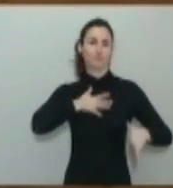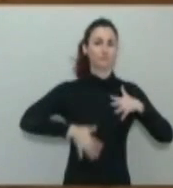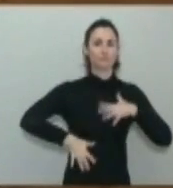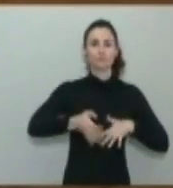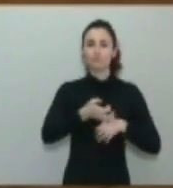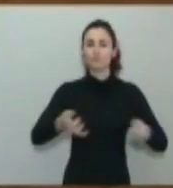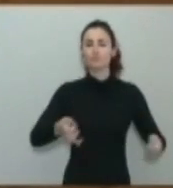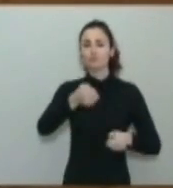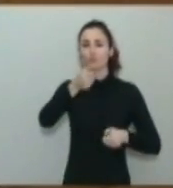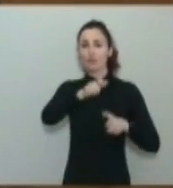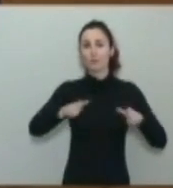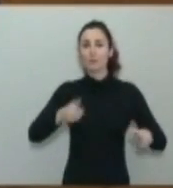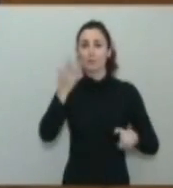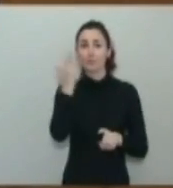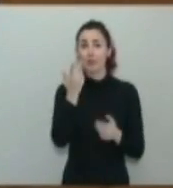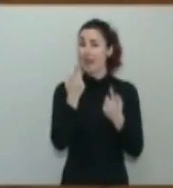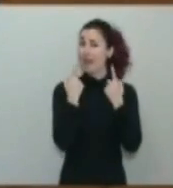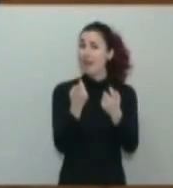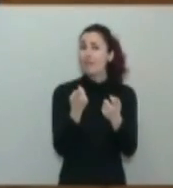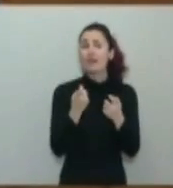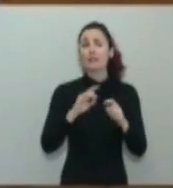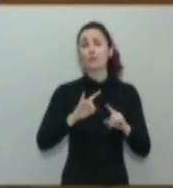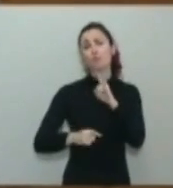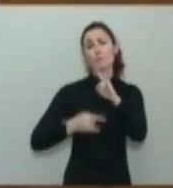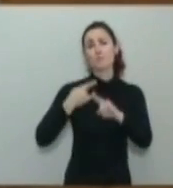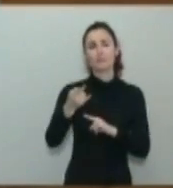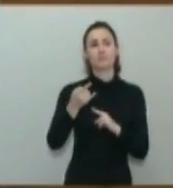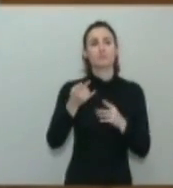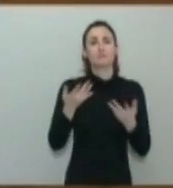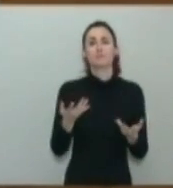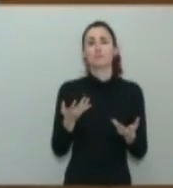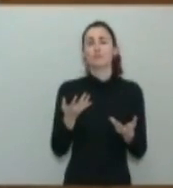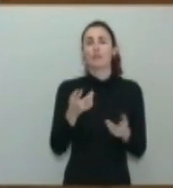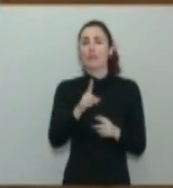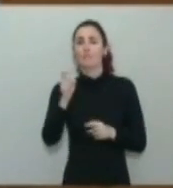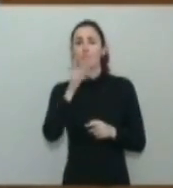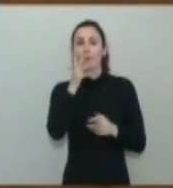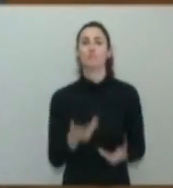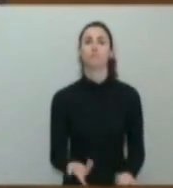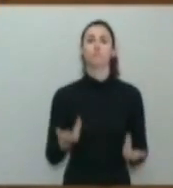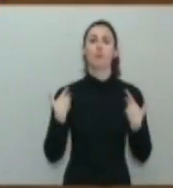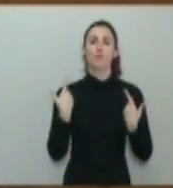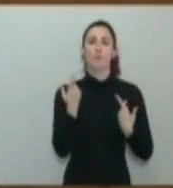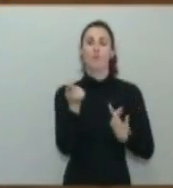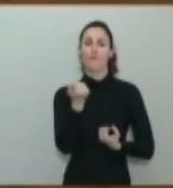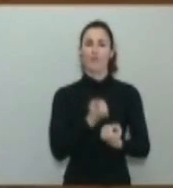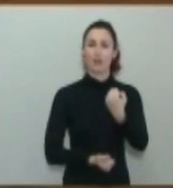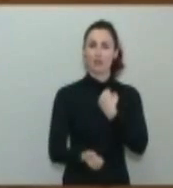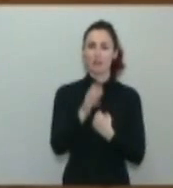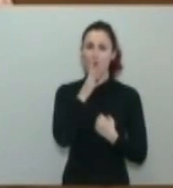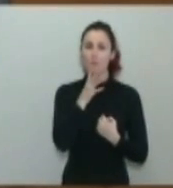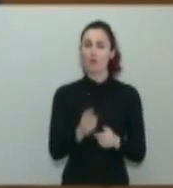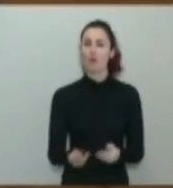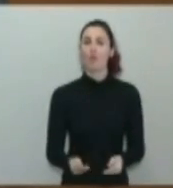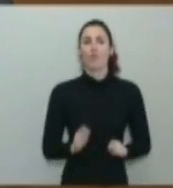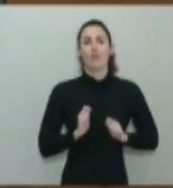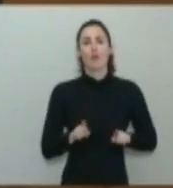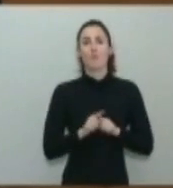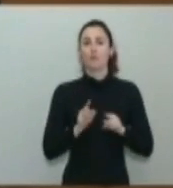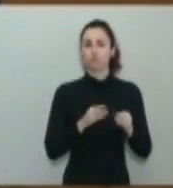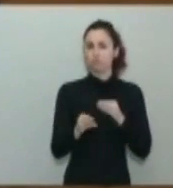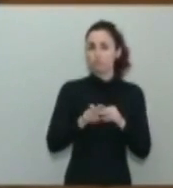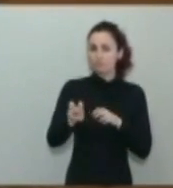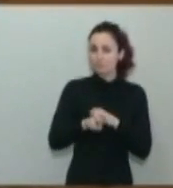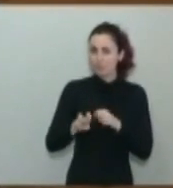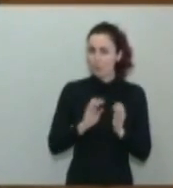ante la necesidad de implementar alternativas que permitan aliviar la carga financiera que constituye la adquisición de estos